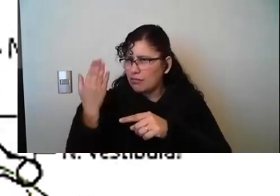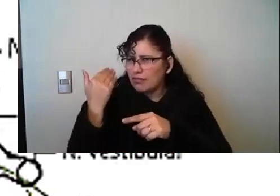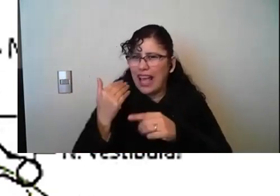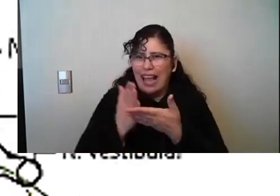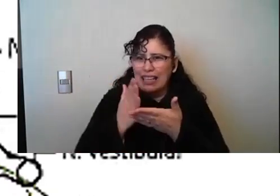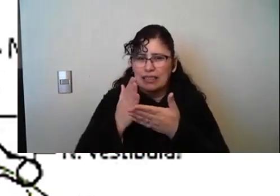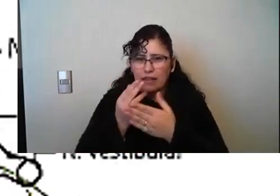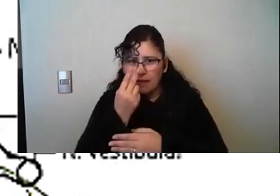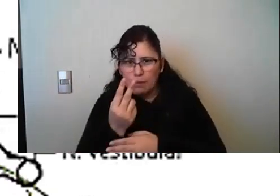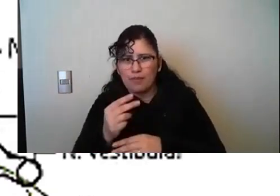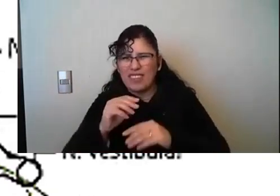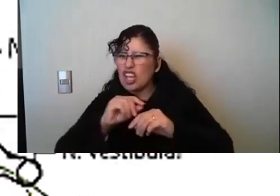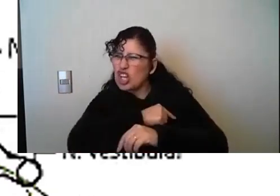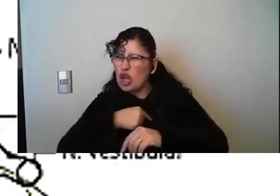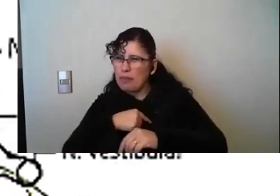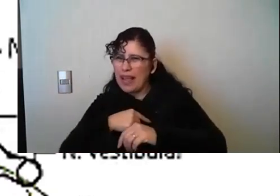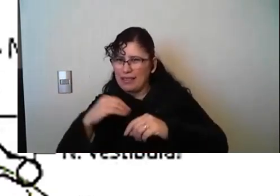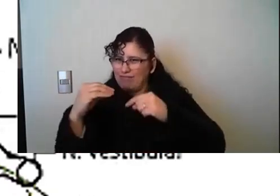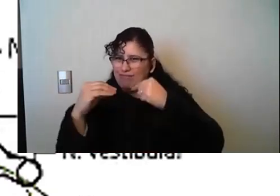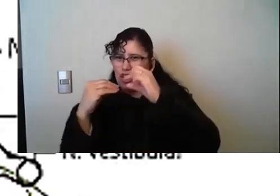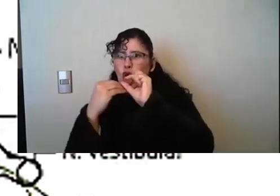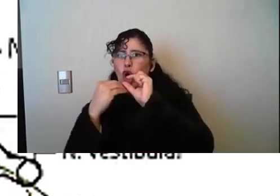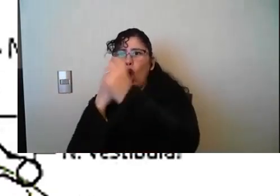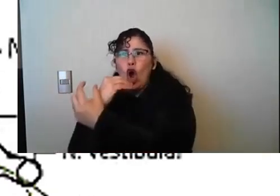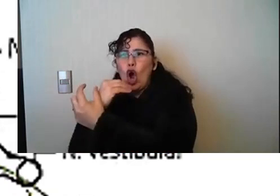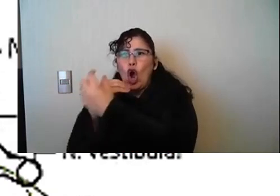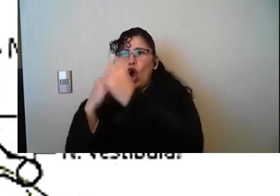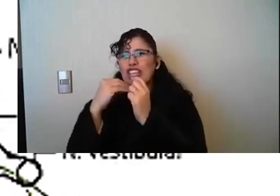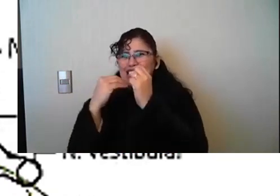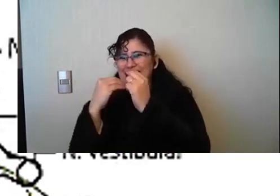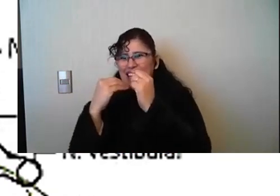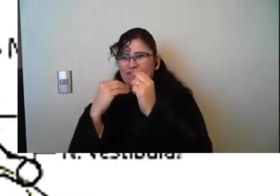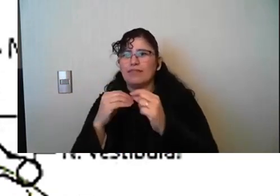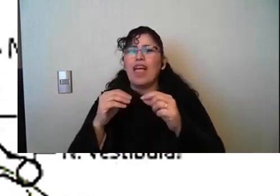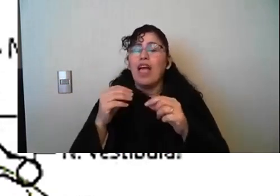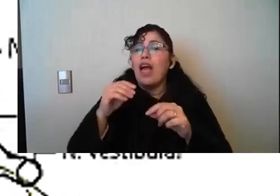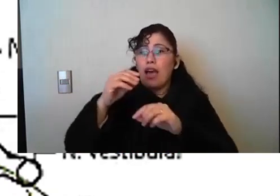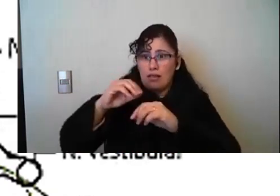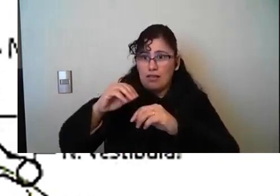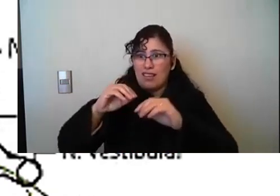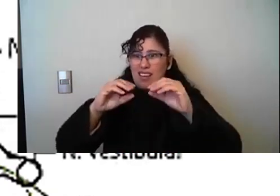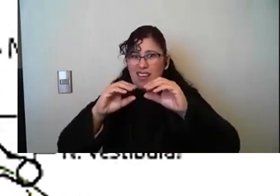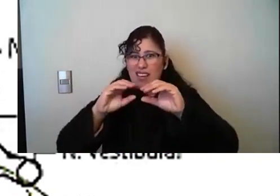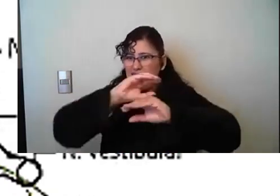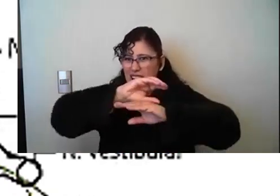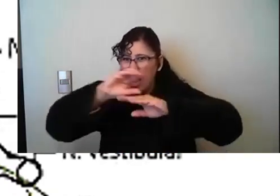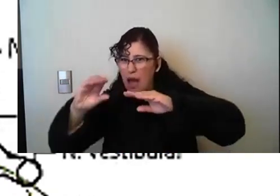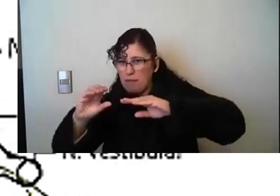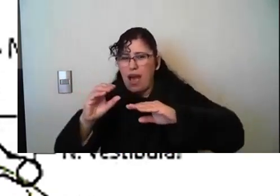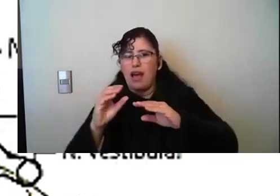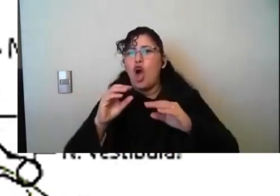corteza cerebelosa, en donde se dividía en 3 capas. Una capa molecular, una capa de célula de Purkinje y una